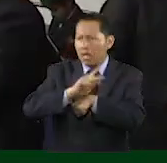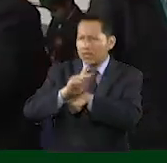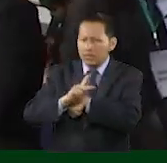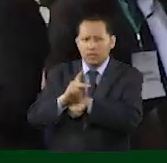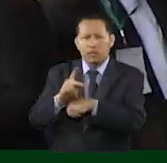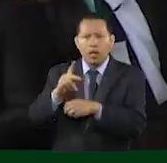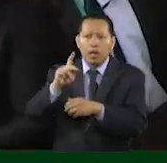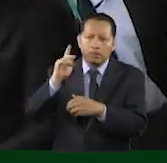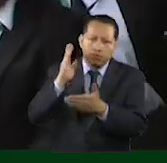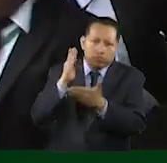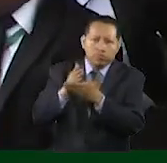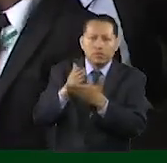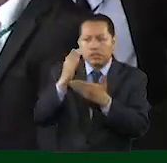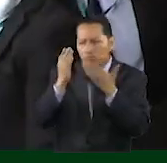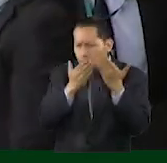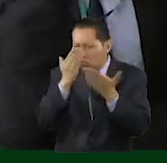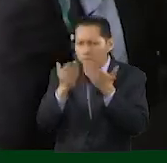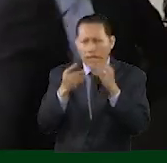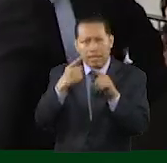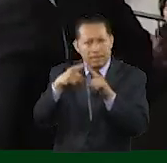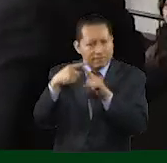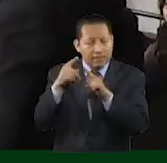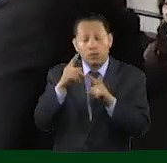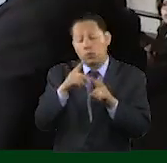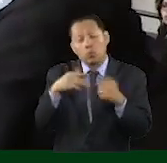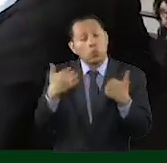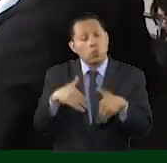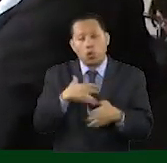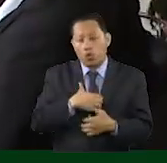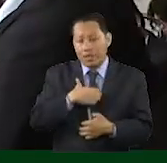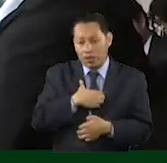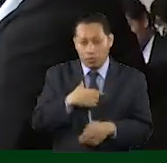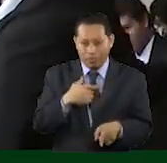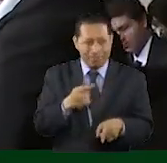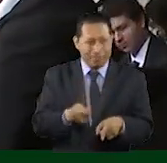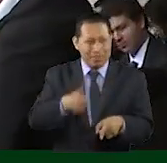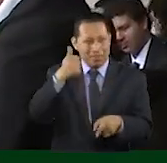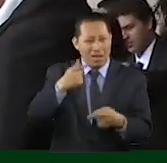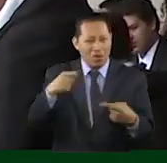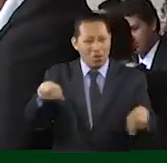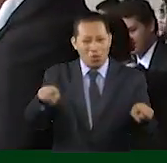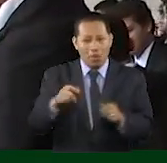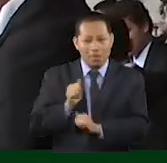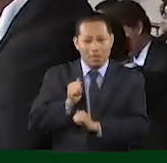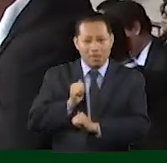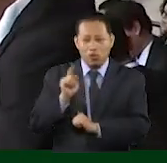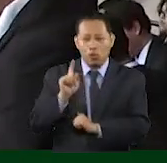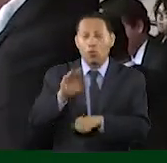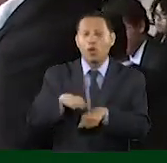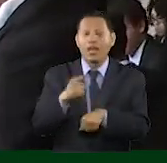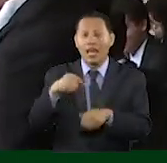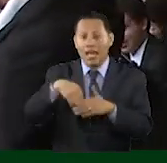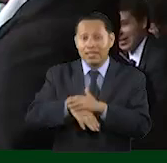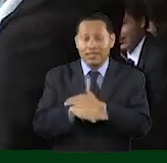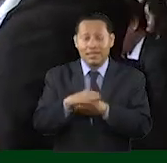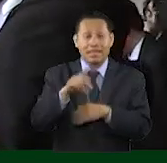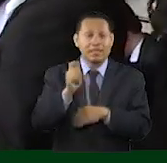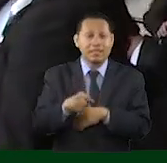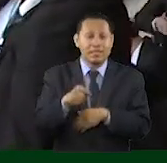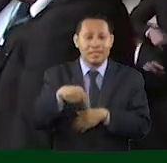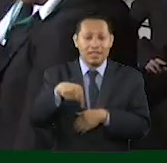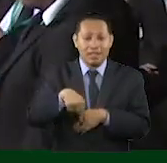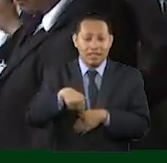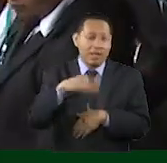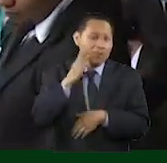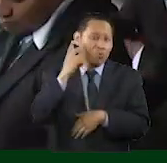Entonces, muy contentos de traerlos. Es la primera orquesta no militarizada que toca el himno nacional adentro del Palacio